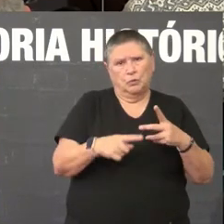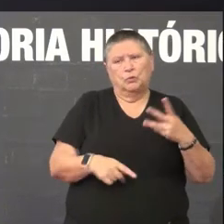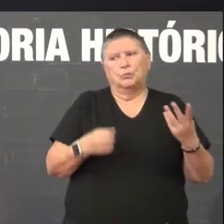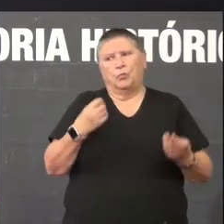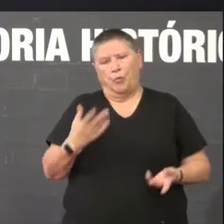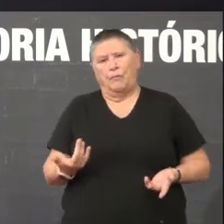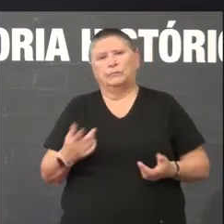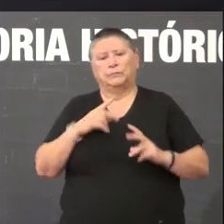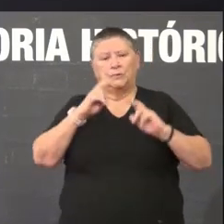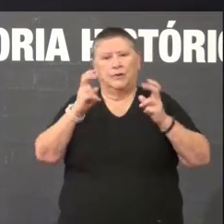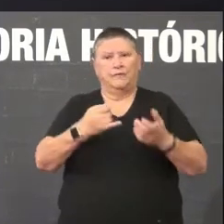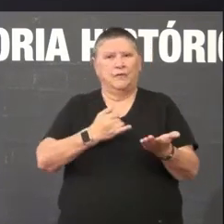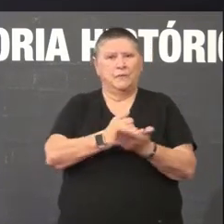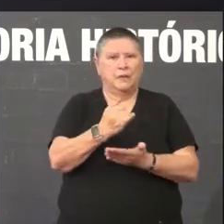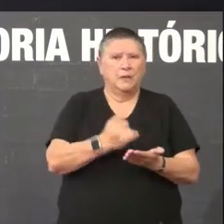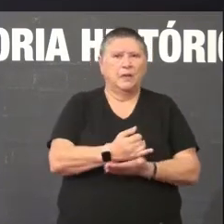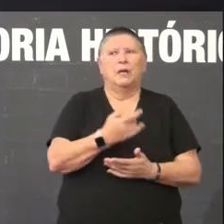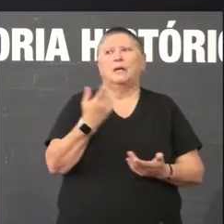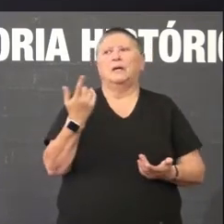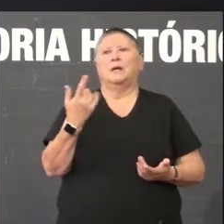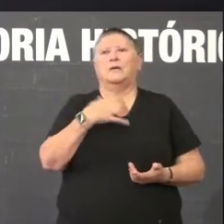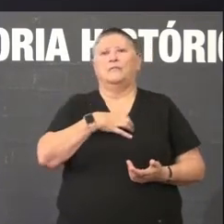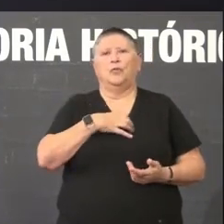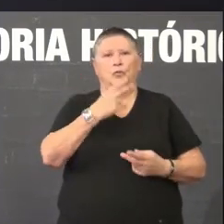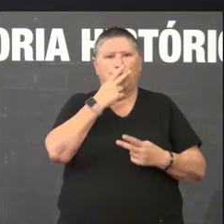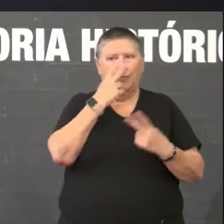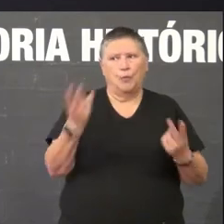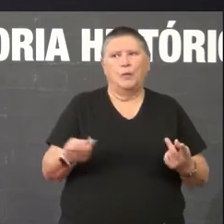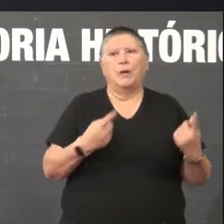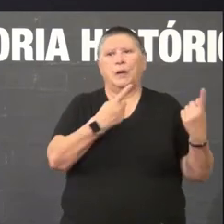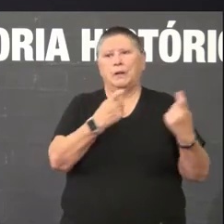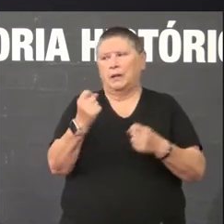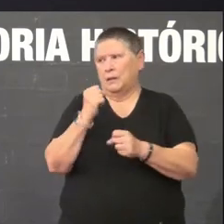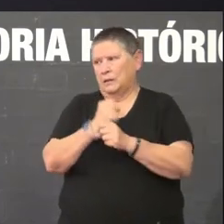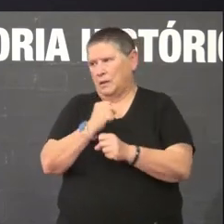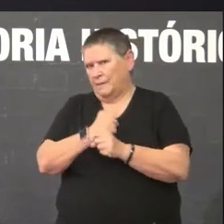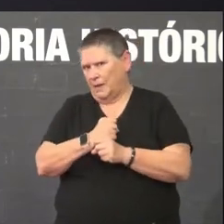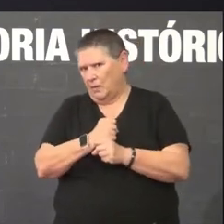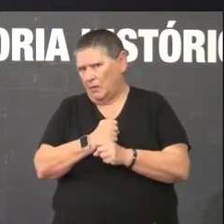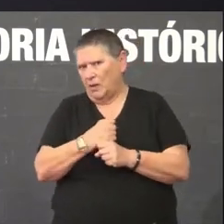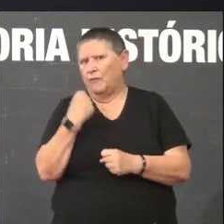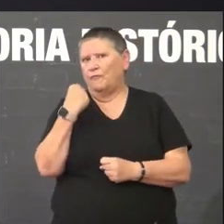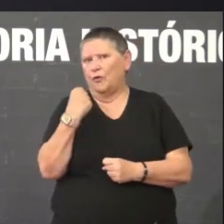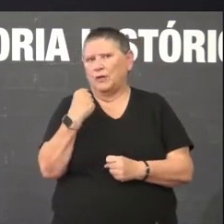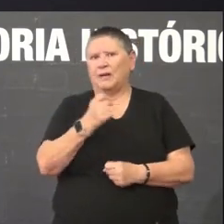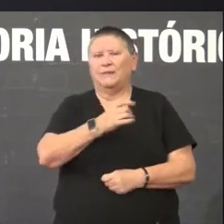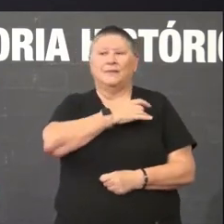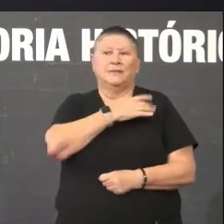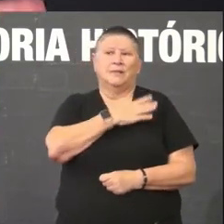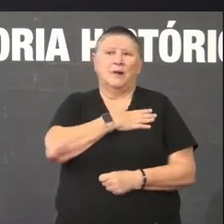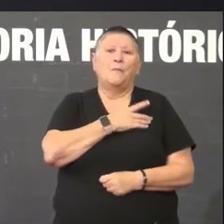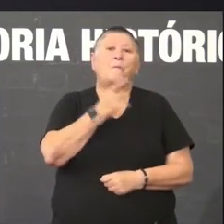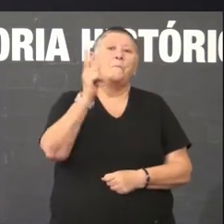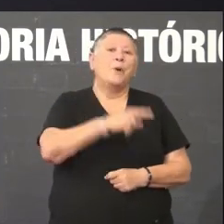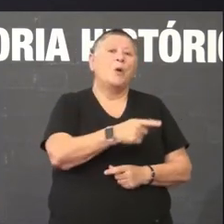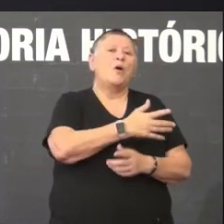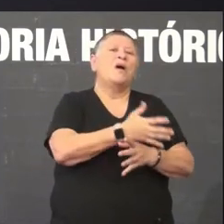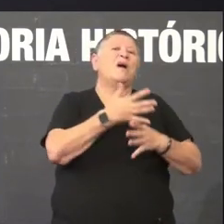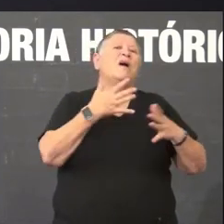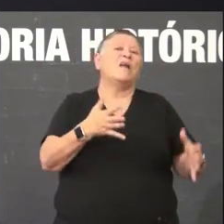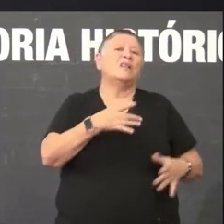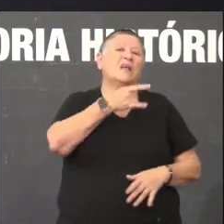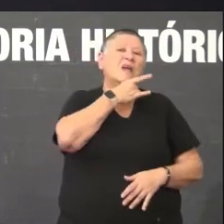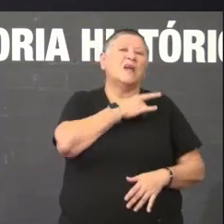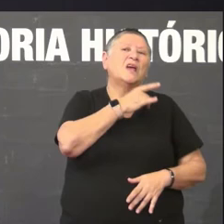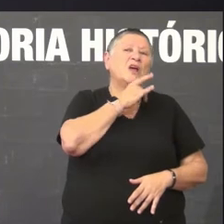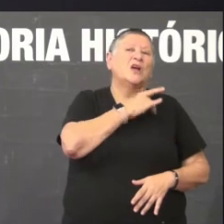pública, la reforma agraria, la necesidad de dar trabajo, la fortaleza de los sindicatos. Pero también tuvo muchos y grandes errores que después no